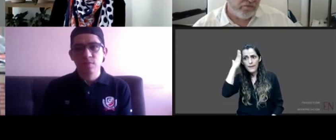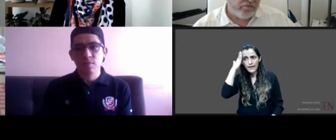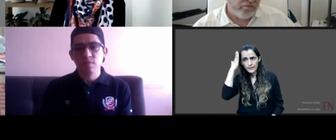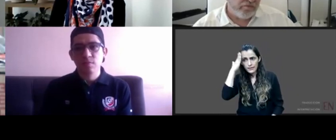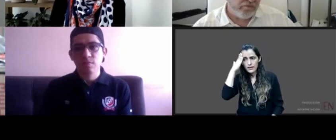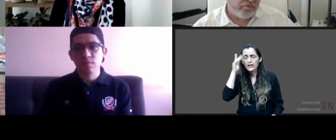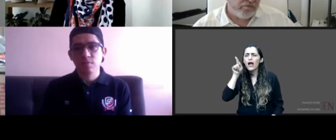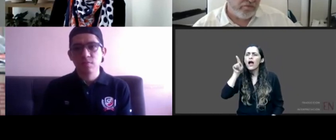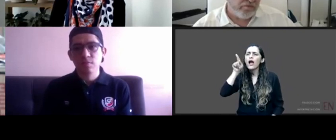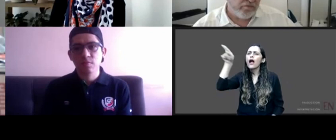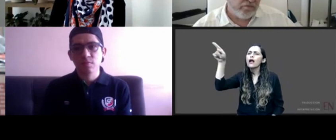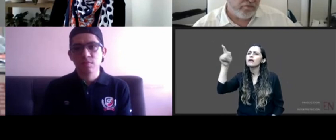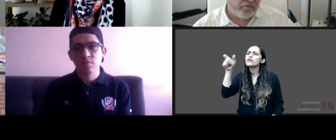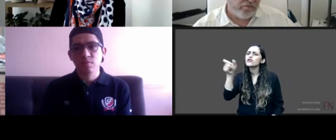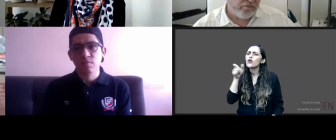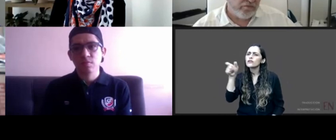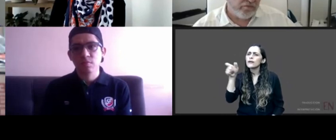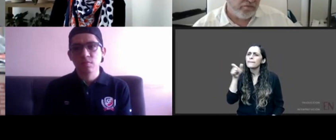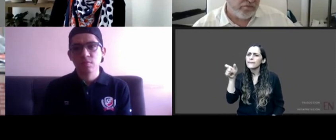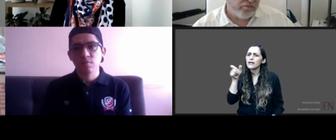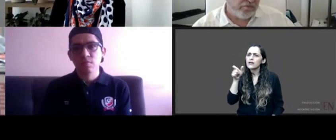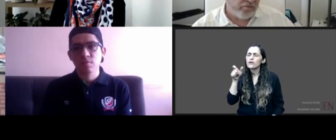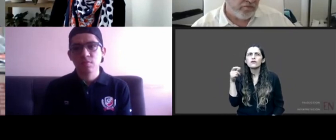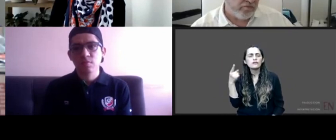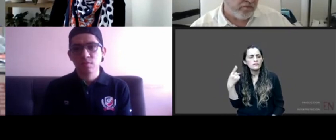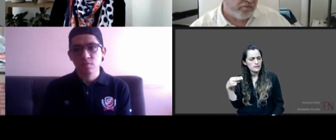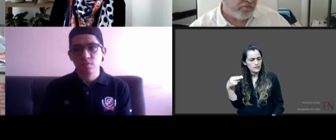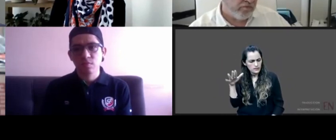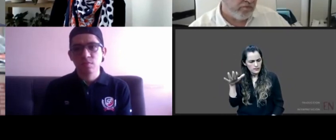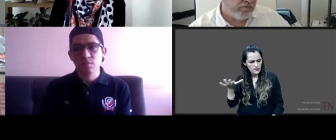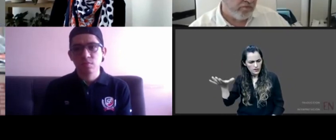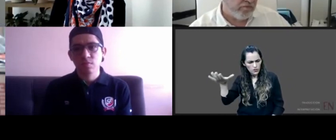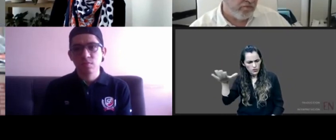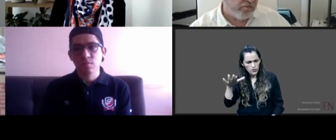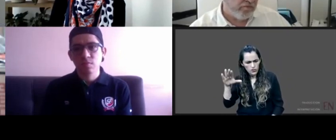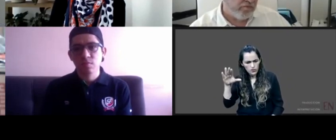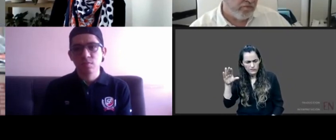Xochimilco, no recuerdo por el momento en qué